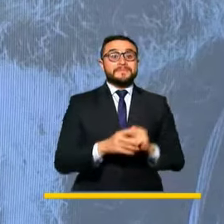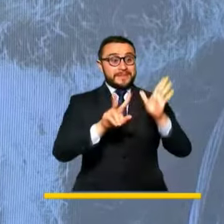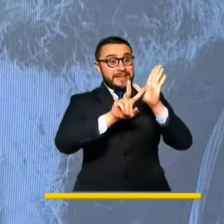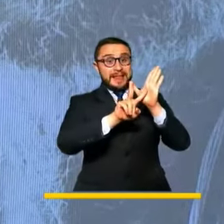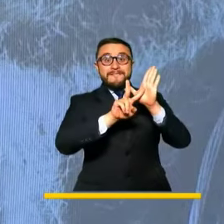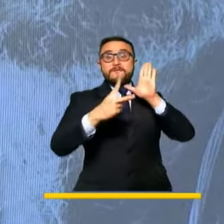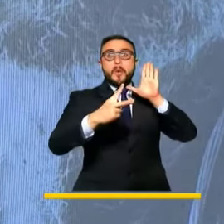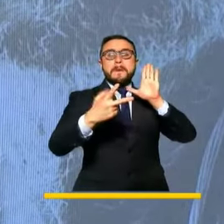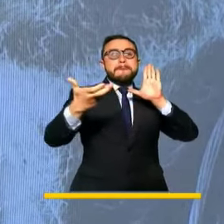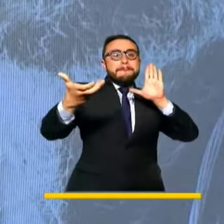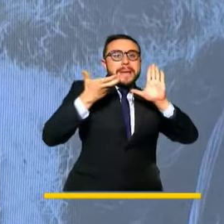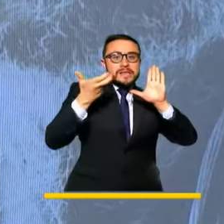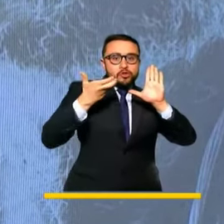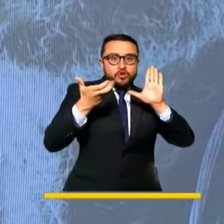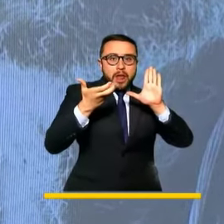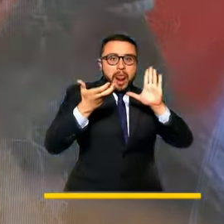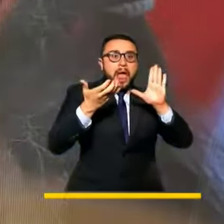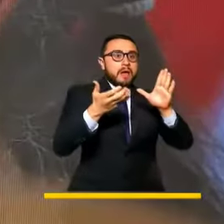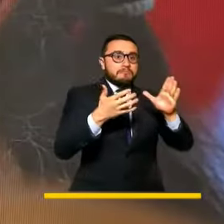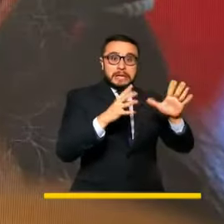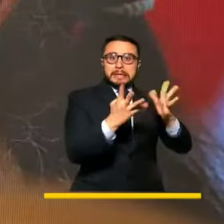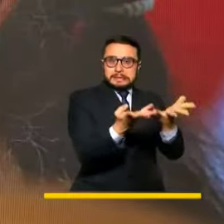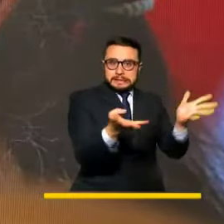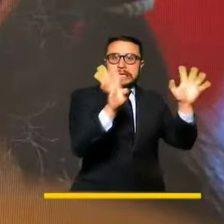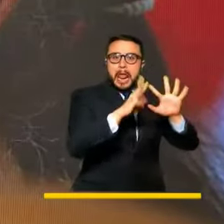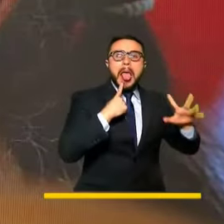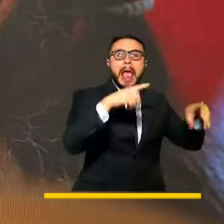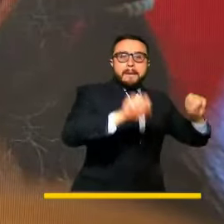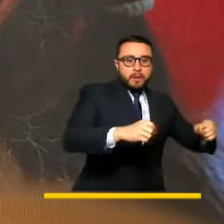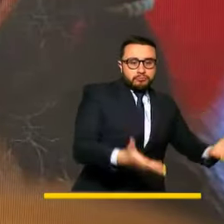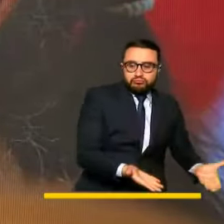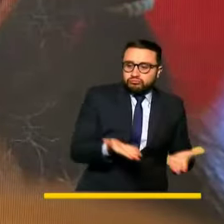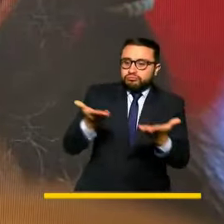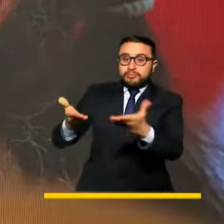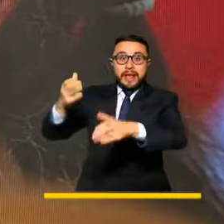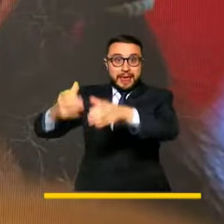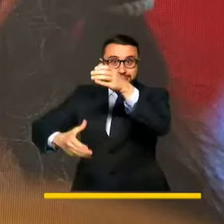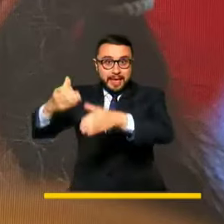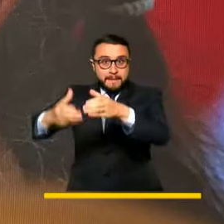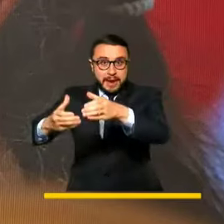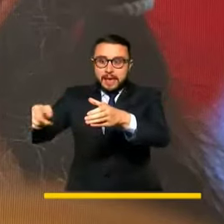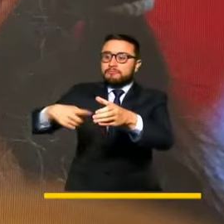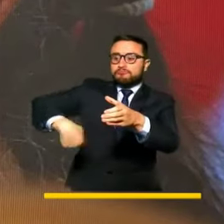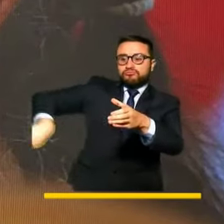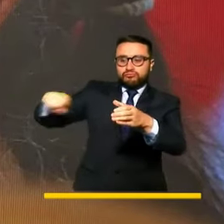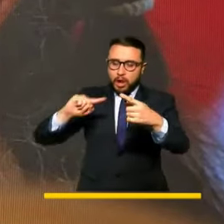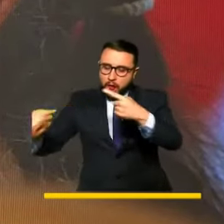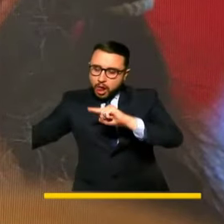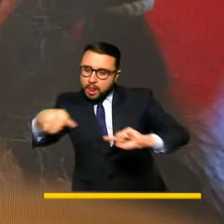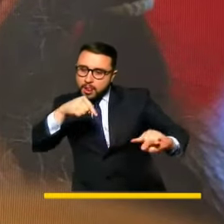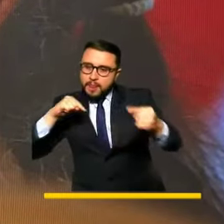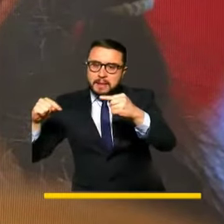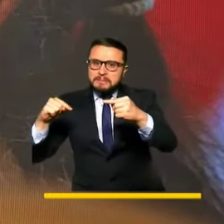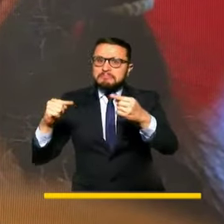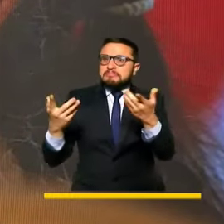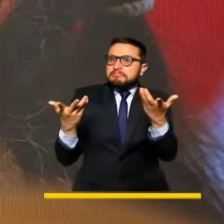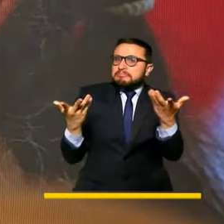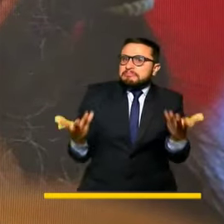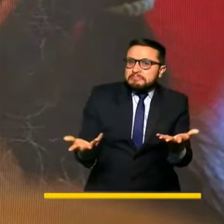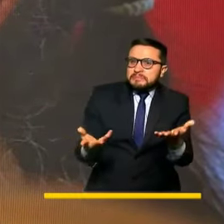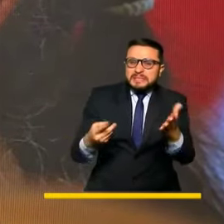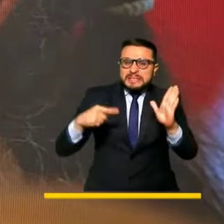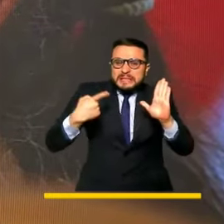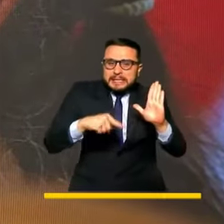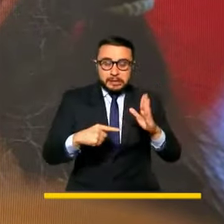que pasa ahora a la Cámara de Representantes se compone de cuatro pilares. Primer